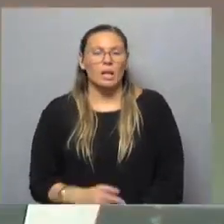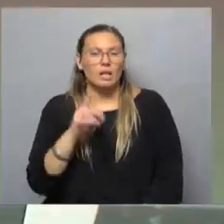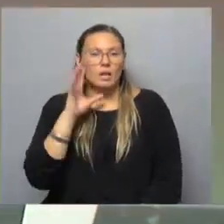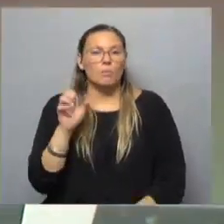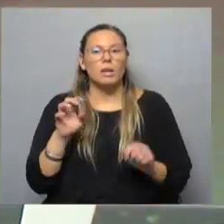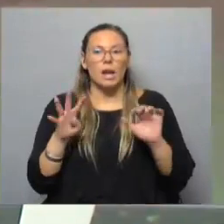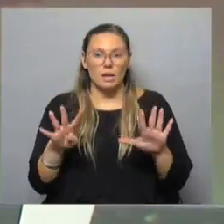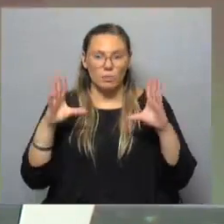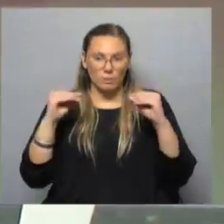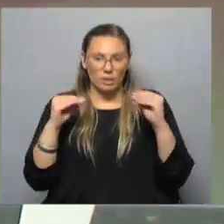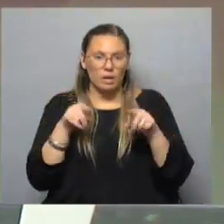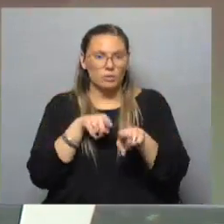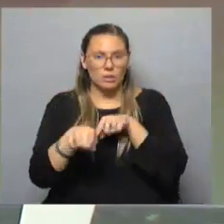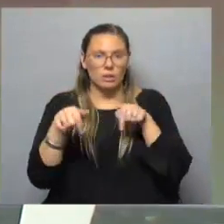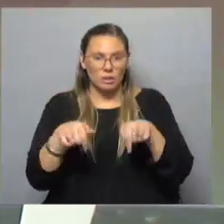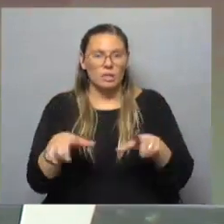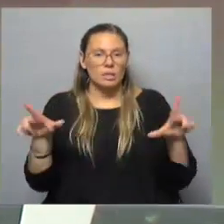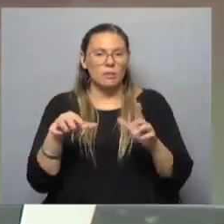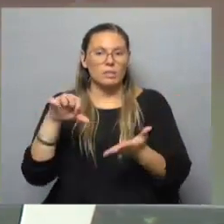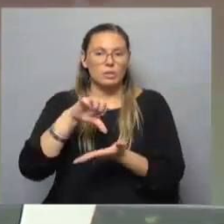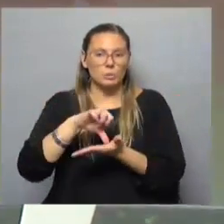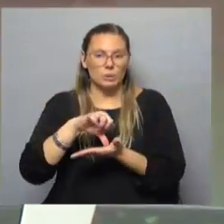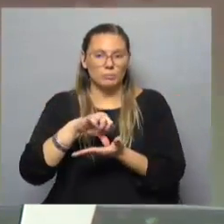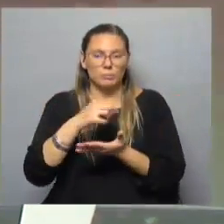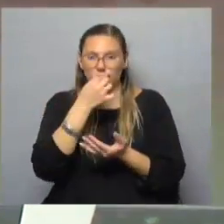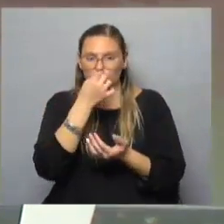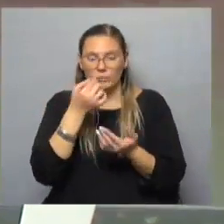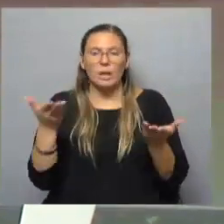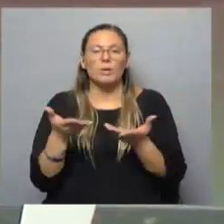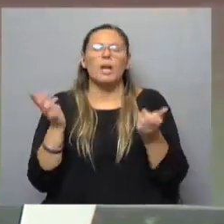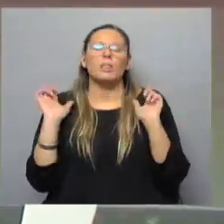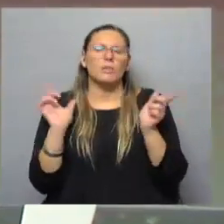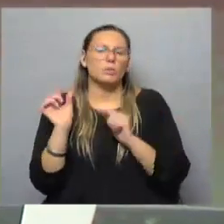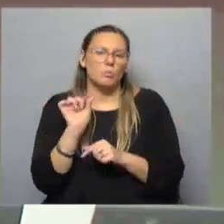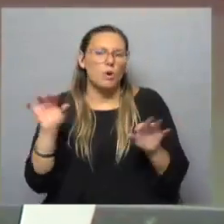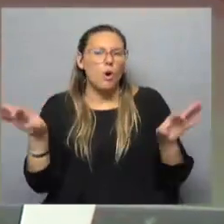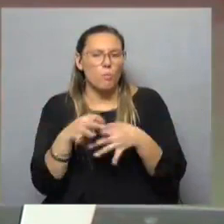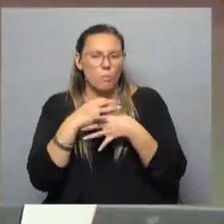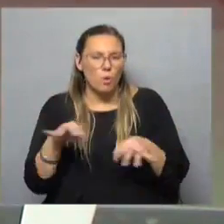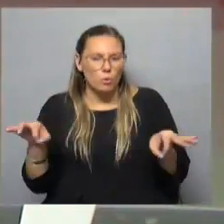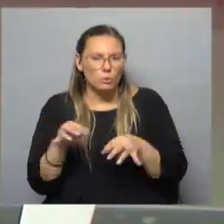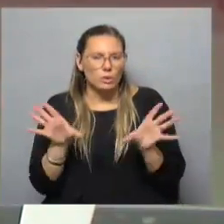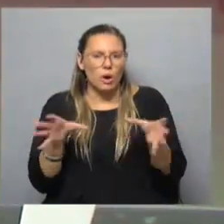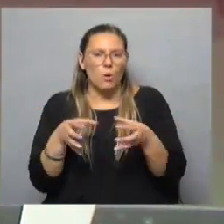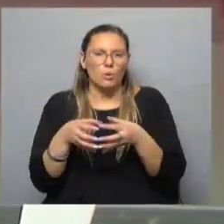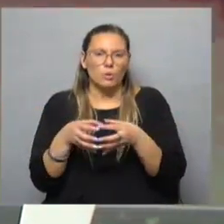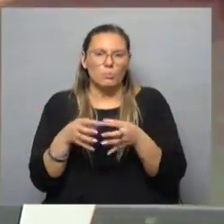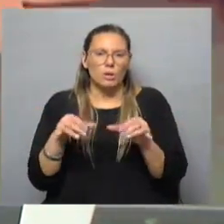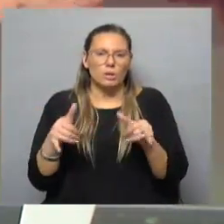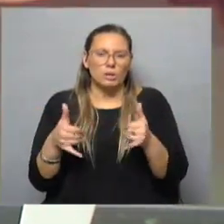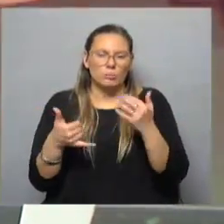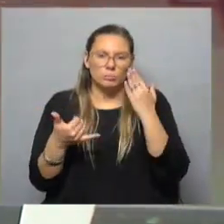a las 21 horas en vivo por acá, por TV Ciudad. Y bueno, ahora vamos a disfrutar un poco de música. Una banda que ya tiene